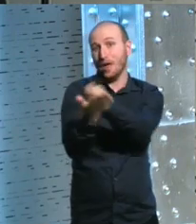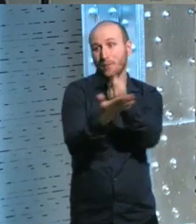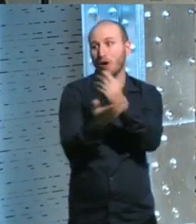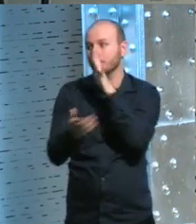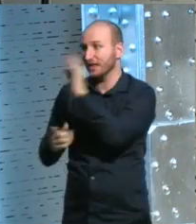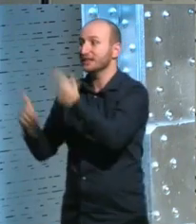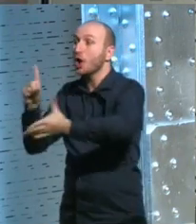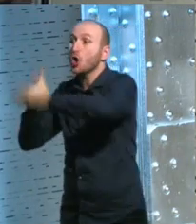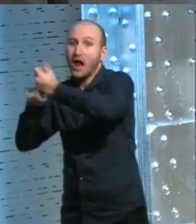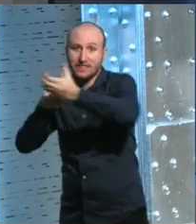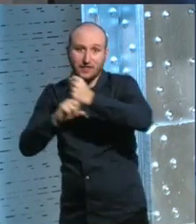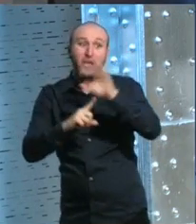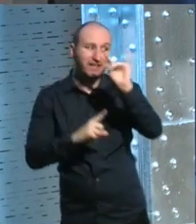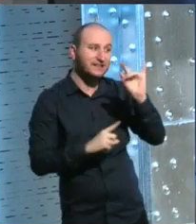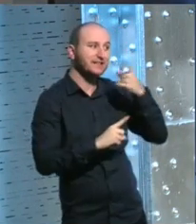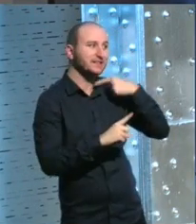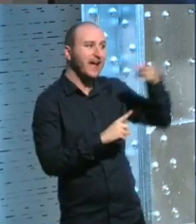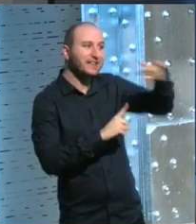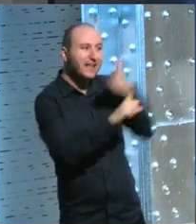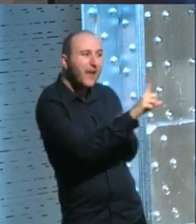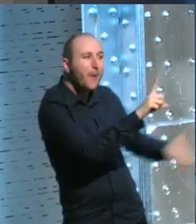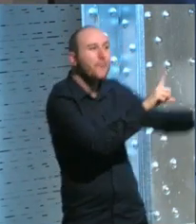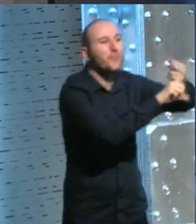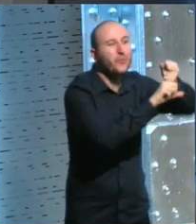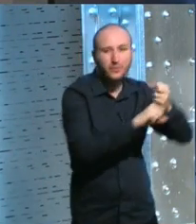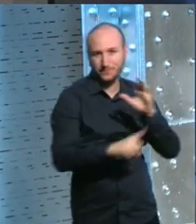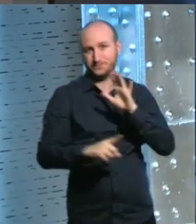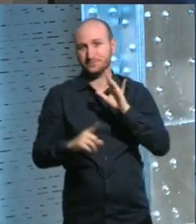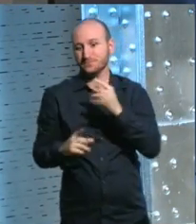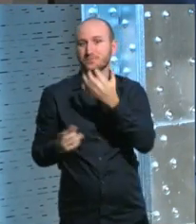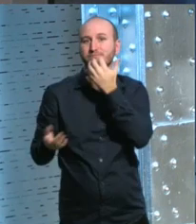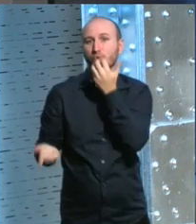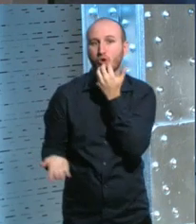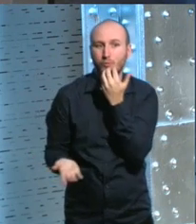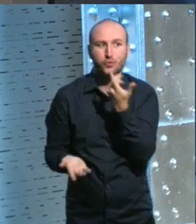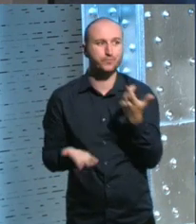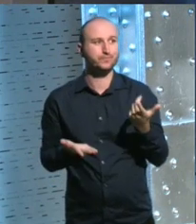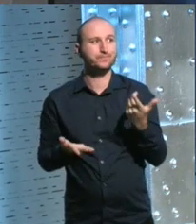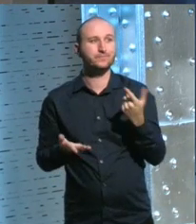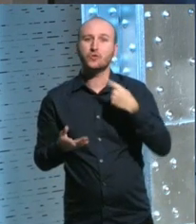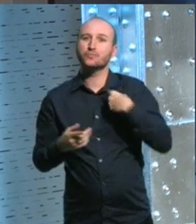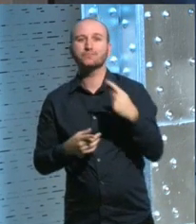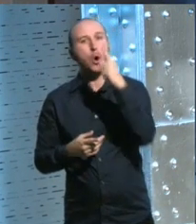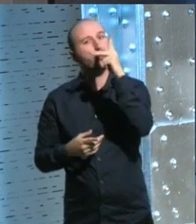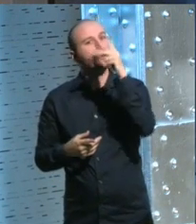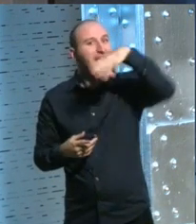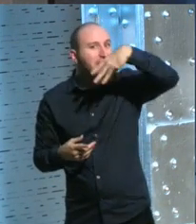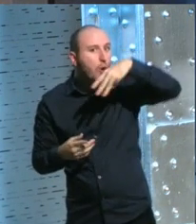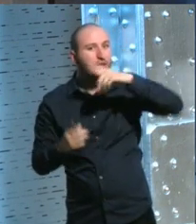decir, exacto, te localiza. Eso se llama geofencing. Es decir, cuando pasas a menos de 1 kilómetro o de 500 metros. Tú